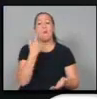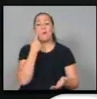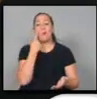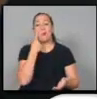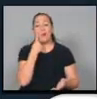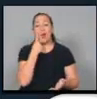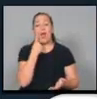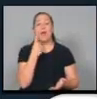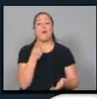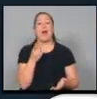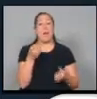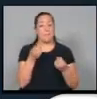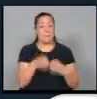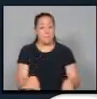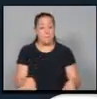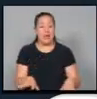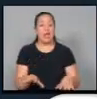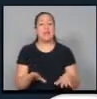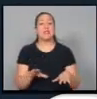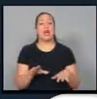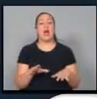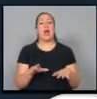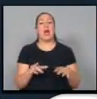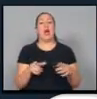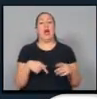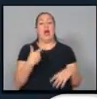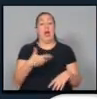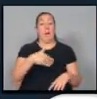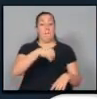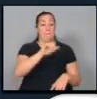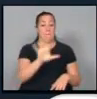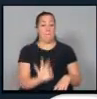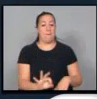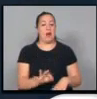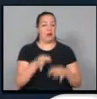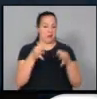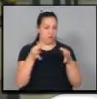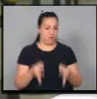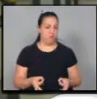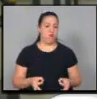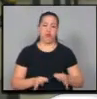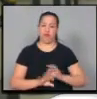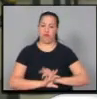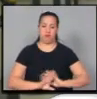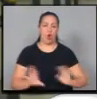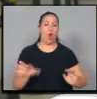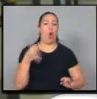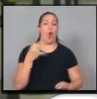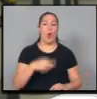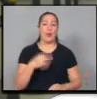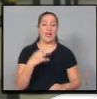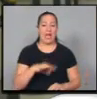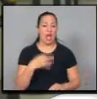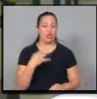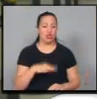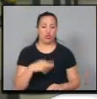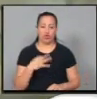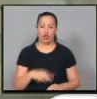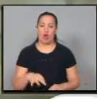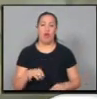que está arrancando de algo que a partir de marzo va a ser definitivamente obligatorio.